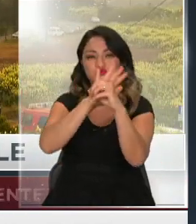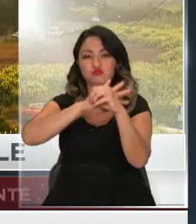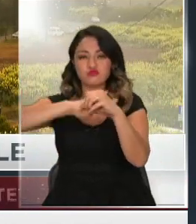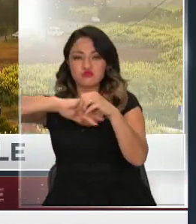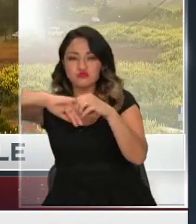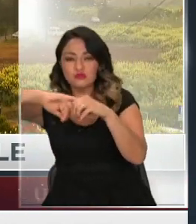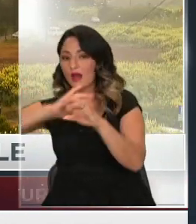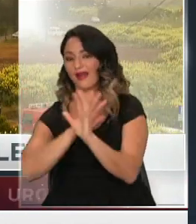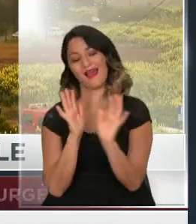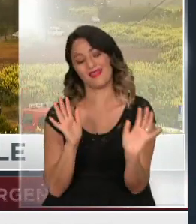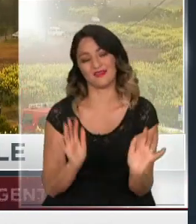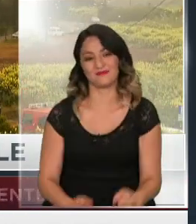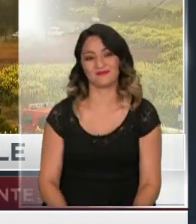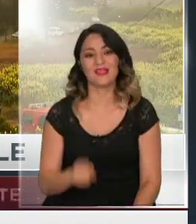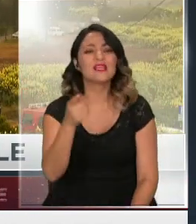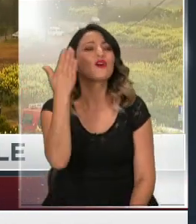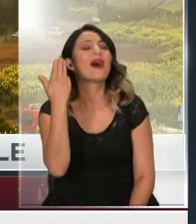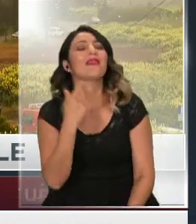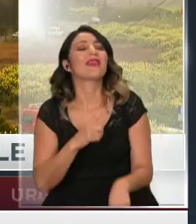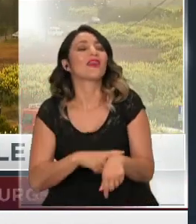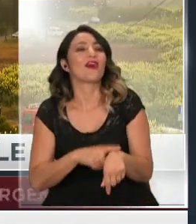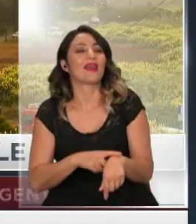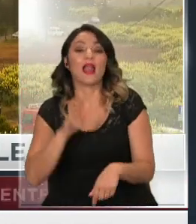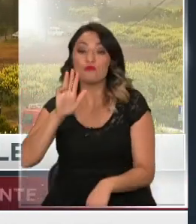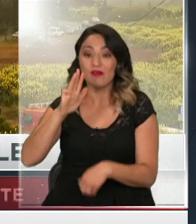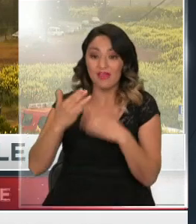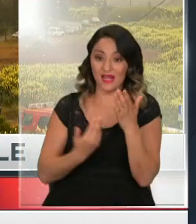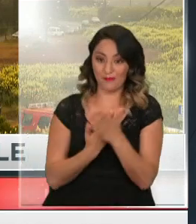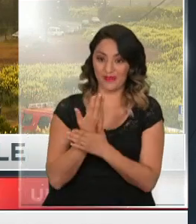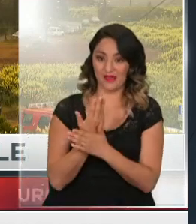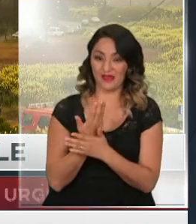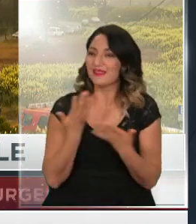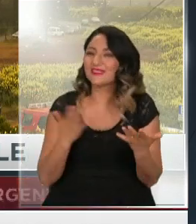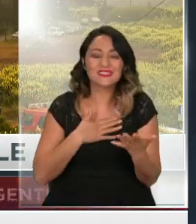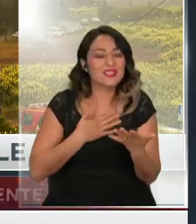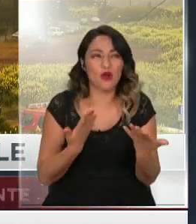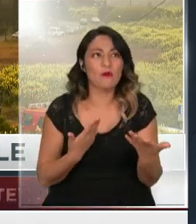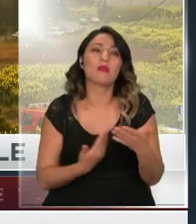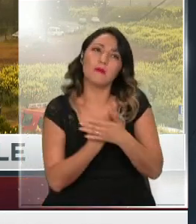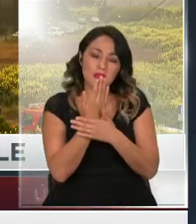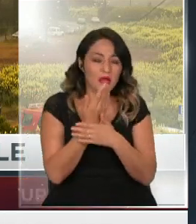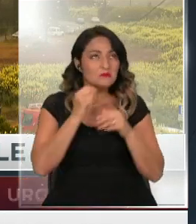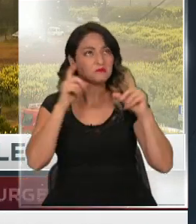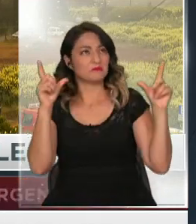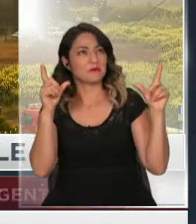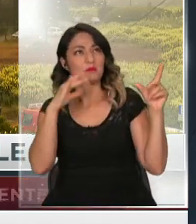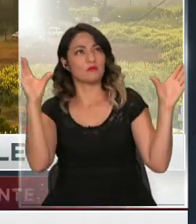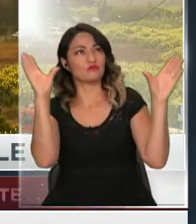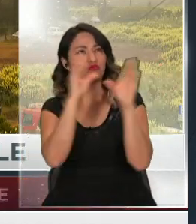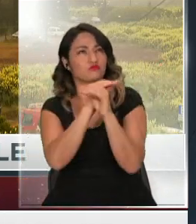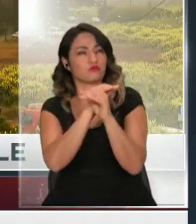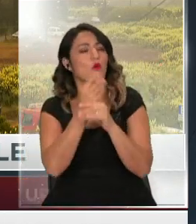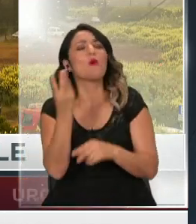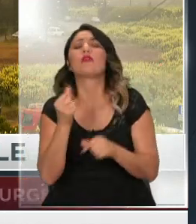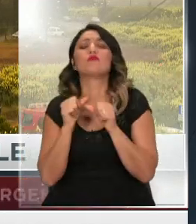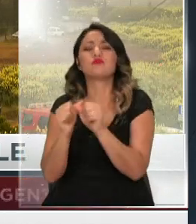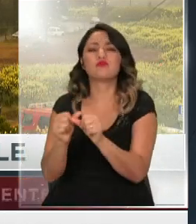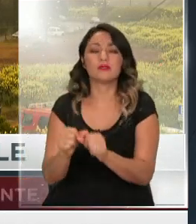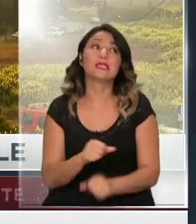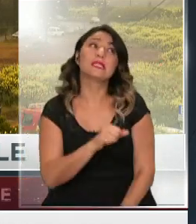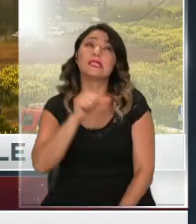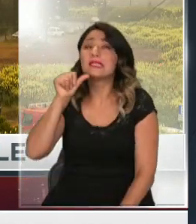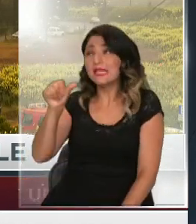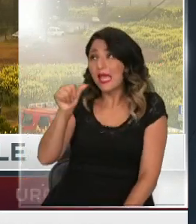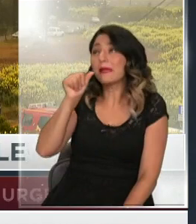¿A qué hora fue eso? A las 9 de la mañana. Ya, estabas de día y de repente se hizo de noche. ¿Cuánto duró? 6 minutos infracción. Claro,